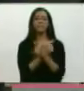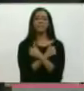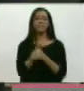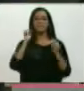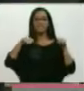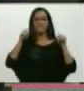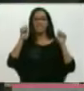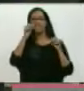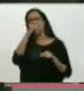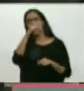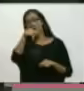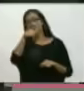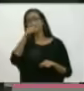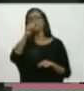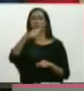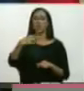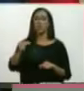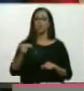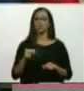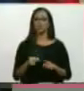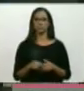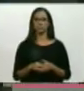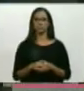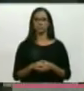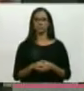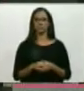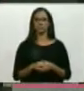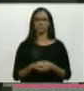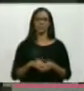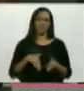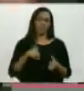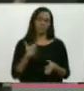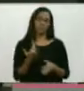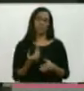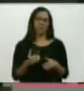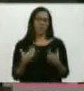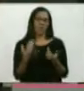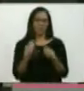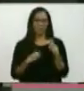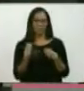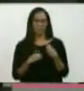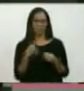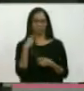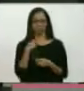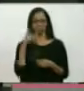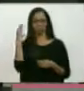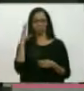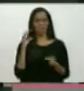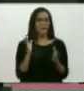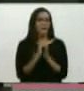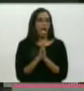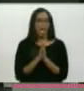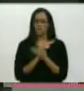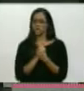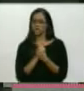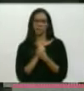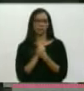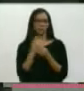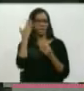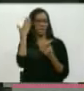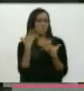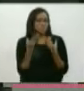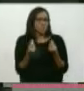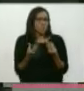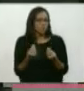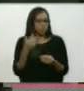lo va a pedir. Ahora bien. Es una posibilidad. ¿Cuál es la preocupación de la política colombiana? Ay, sabe demasiado de nosotros.